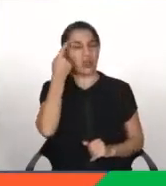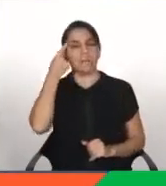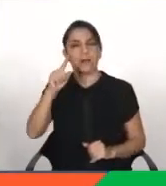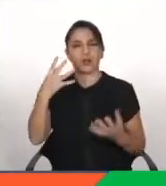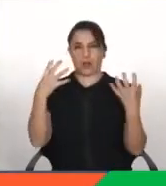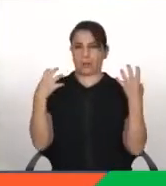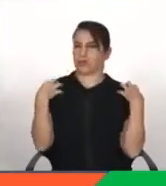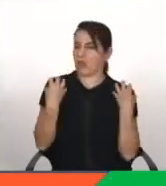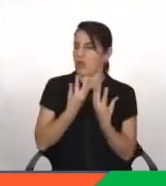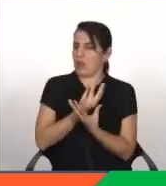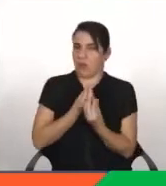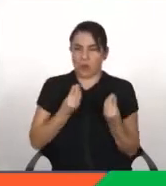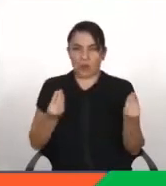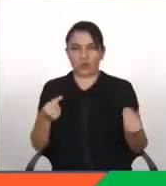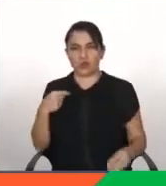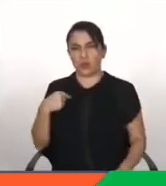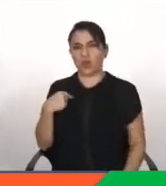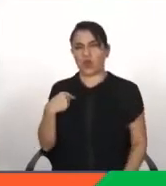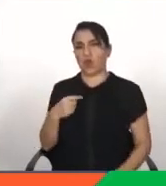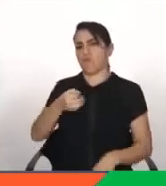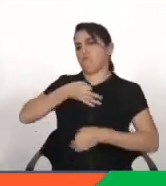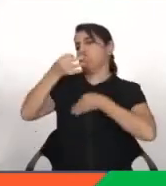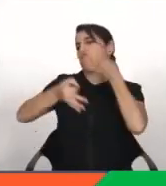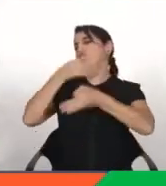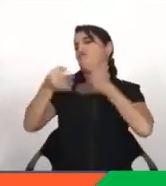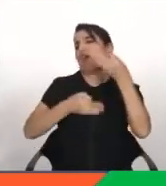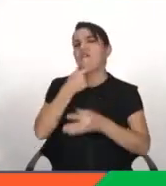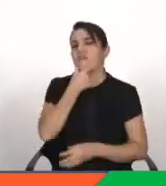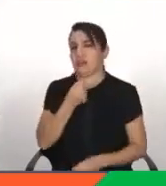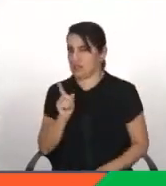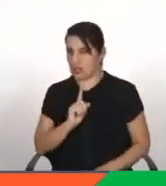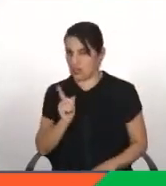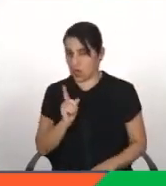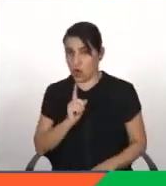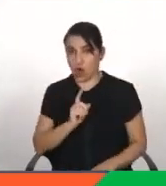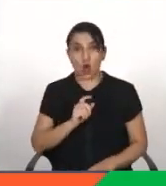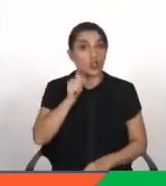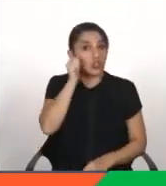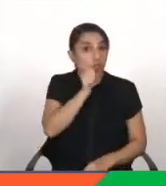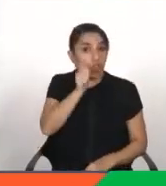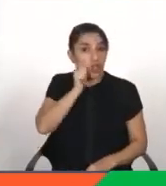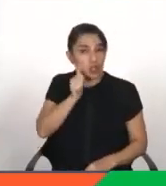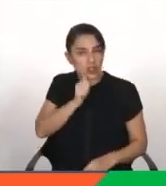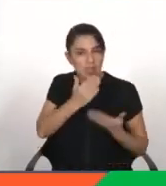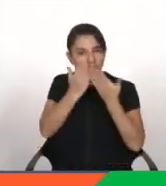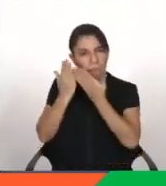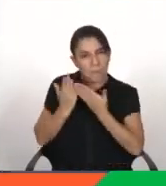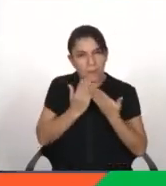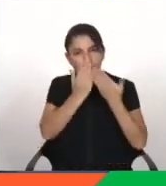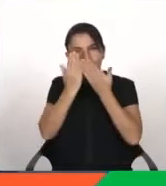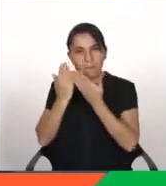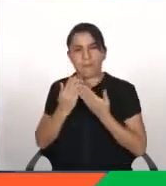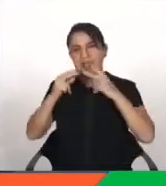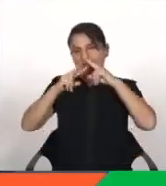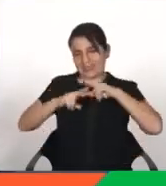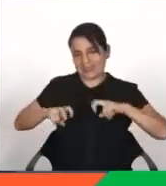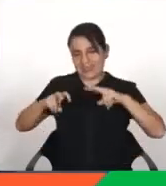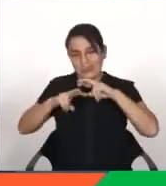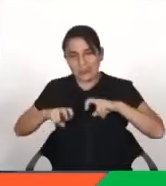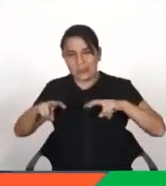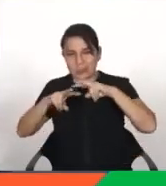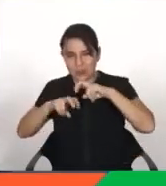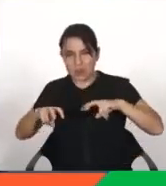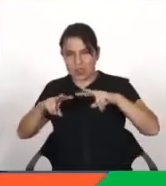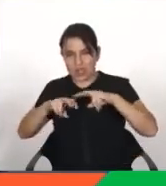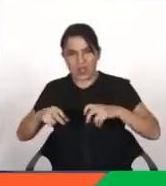pues enciendo una cámara y me pongo a hablar. O sea, realmente tienes que estar días investigando un tema y sobre todo siendo riguroso, ¿no? Por lo que te he explicado de